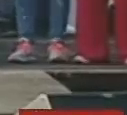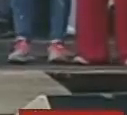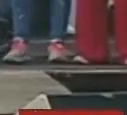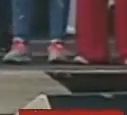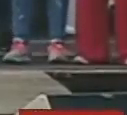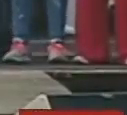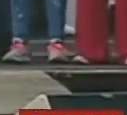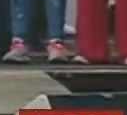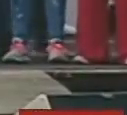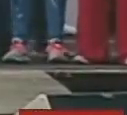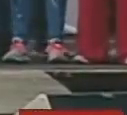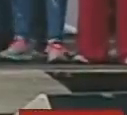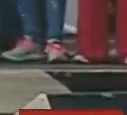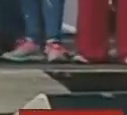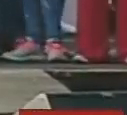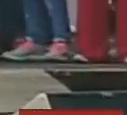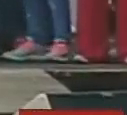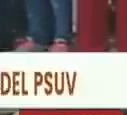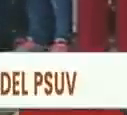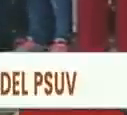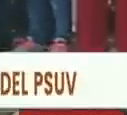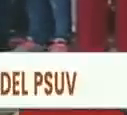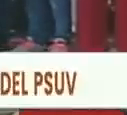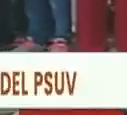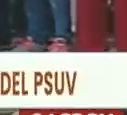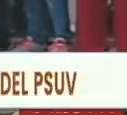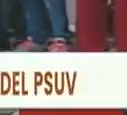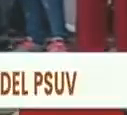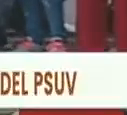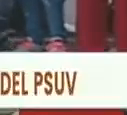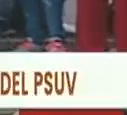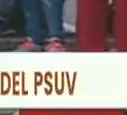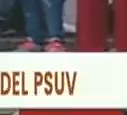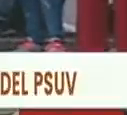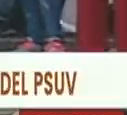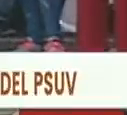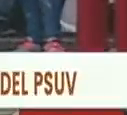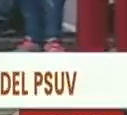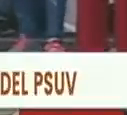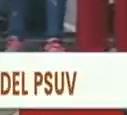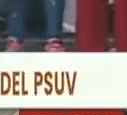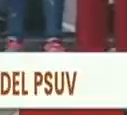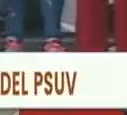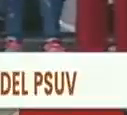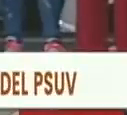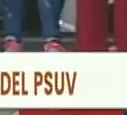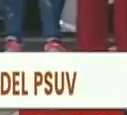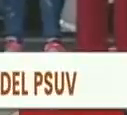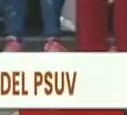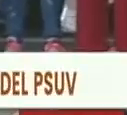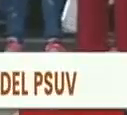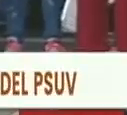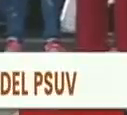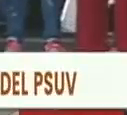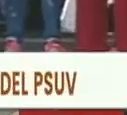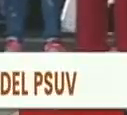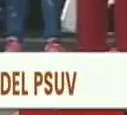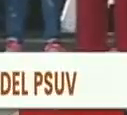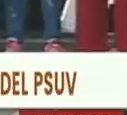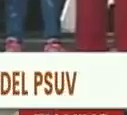yo no hablo más yo dejo con ustedes al primer vicepresidente del partido socialista